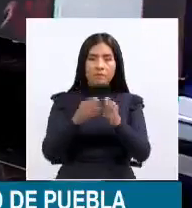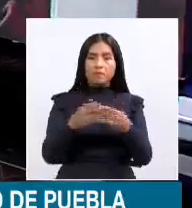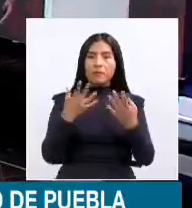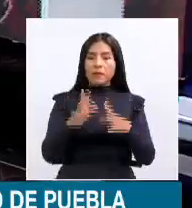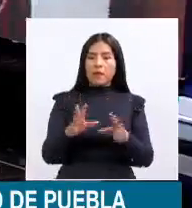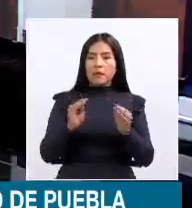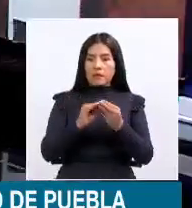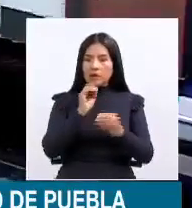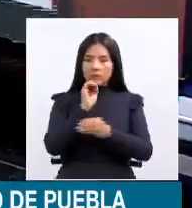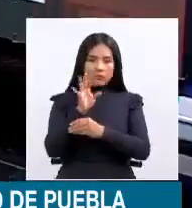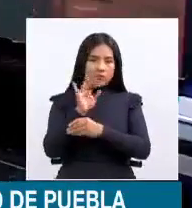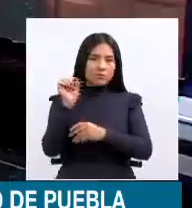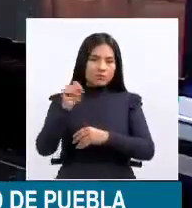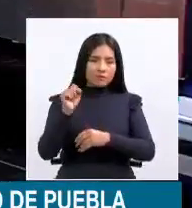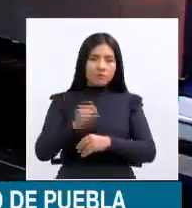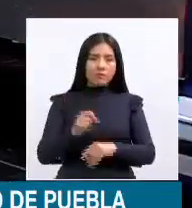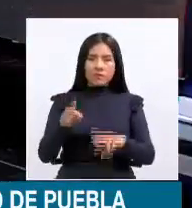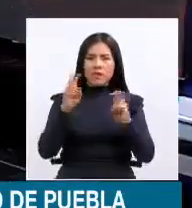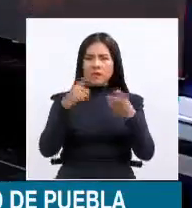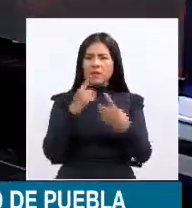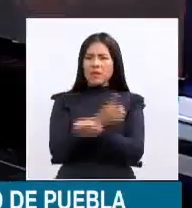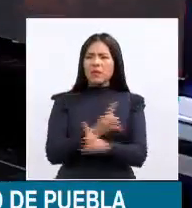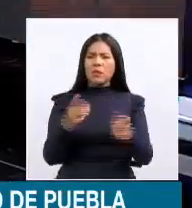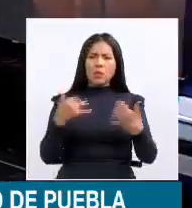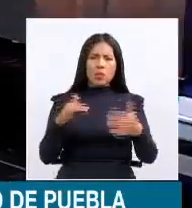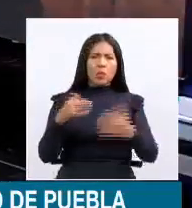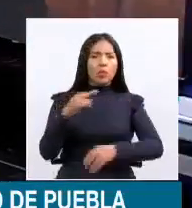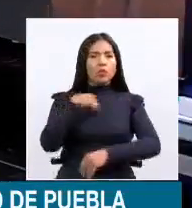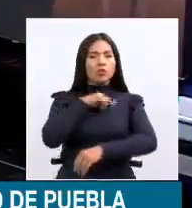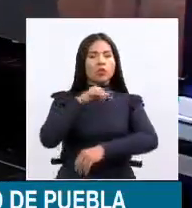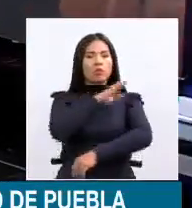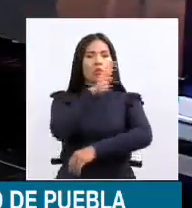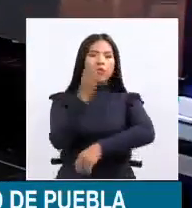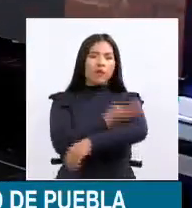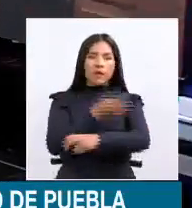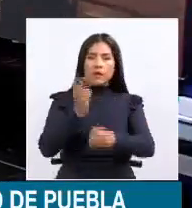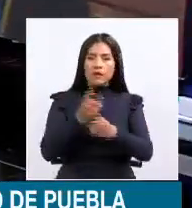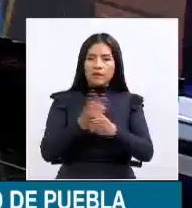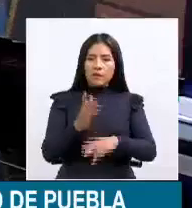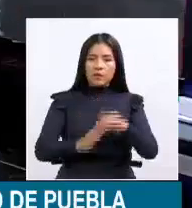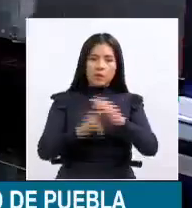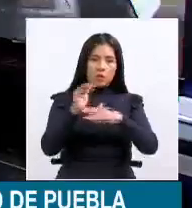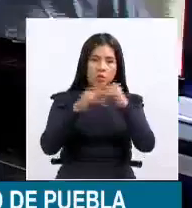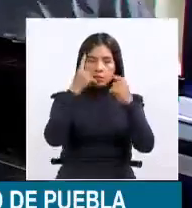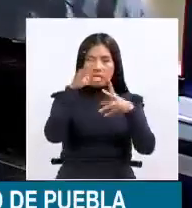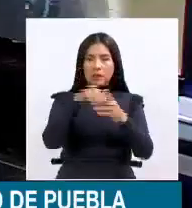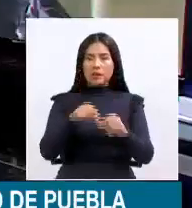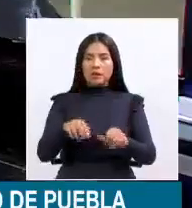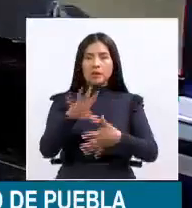Derecho y las democracias que tanto nos ha costado conseguir construir en nuestra América.